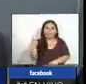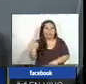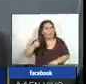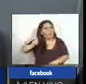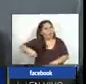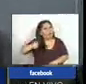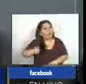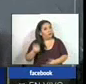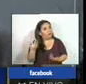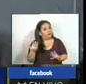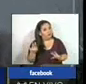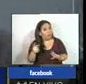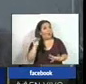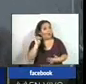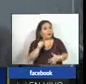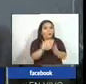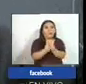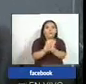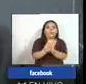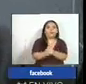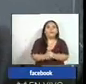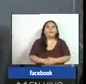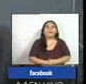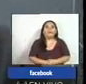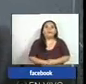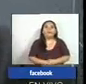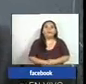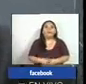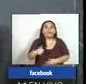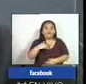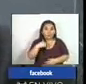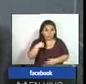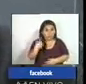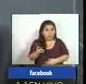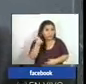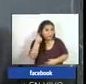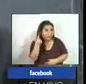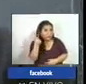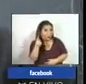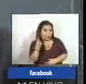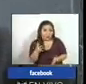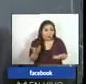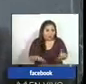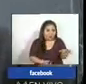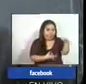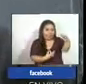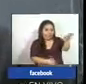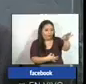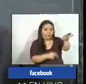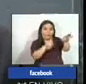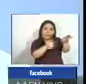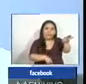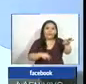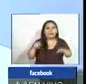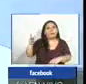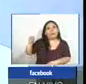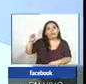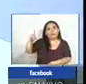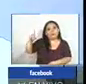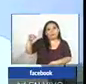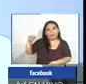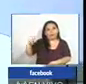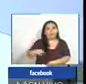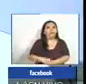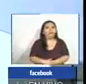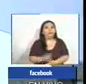previamente. Ese es el problema. Y yo entendería que no tienen el oficio de medicina legal todavía. En la vista